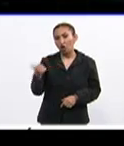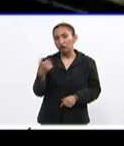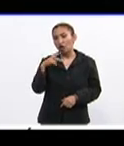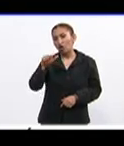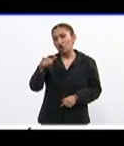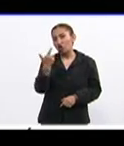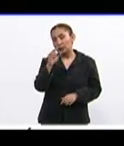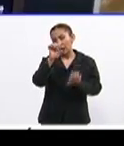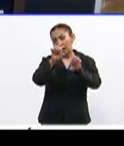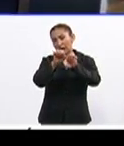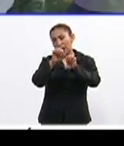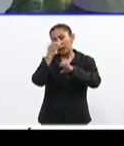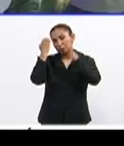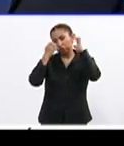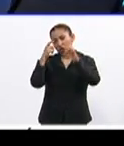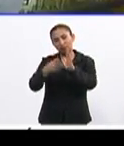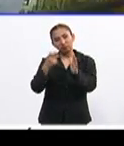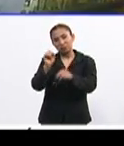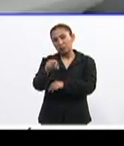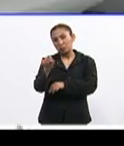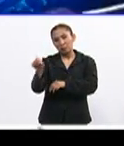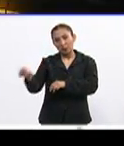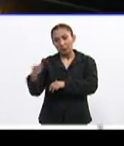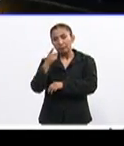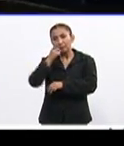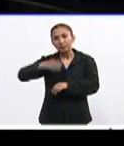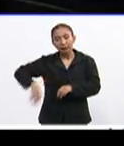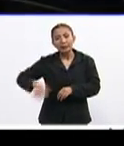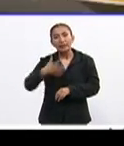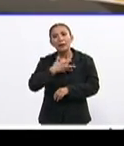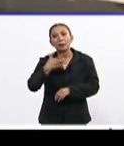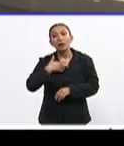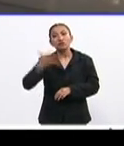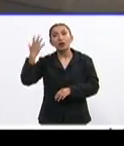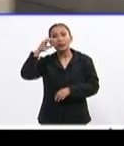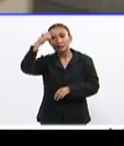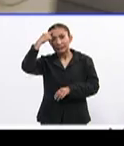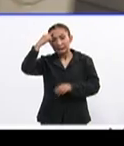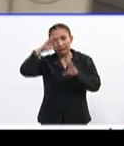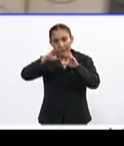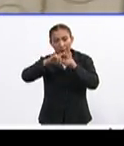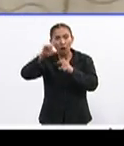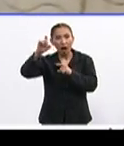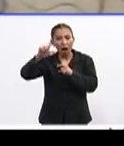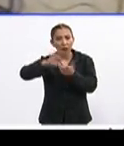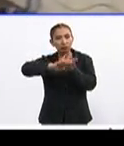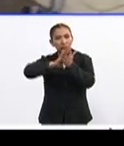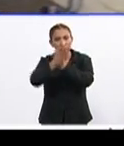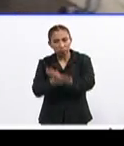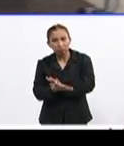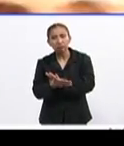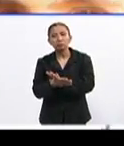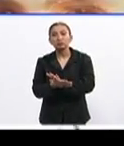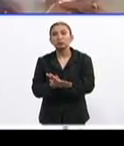las 12 exposiciones permanentes, como les comentaba, que tenemos desde cerebro, agua,